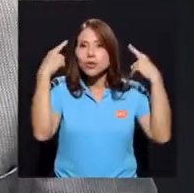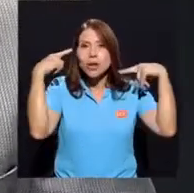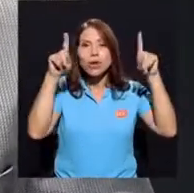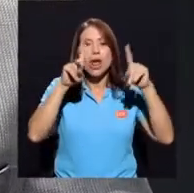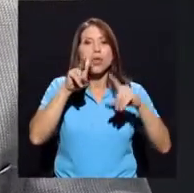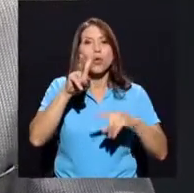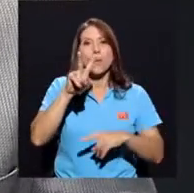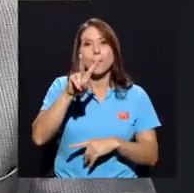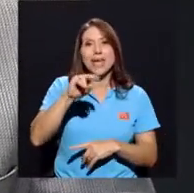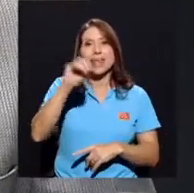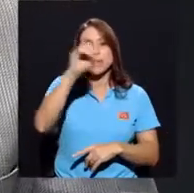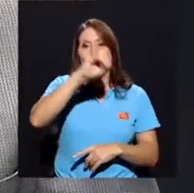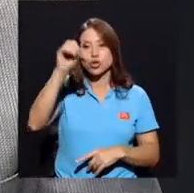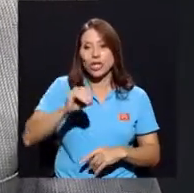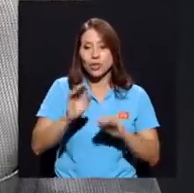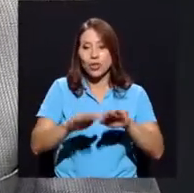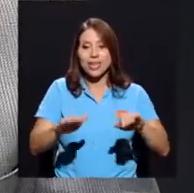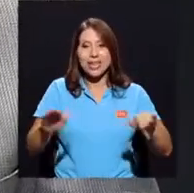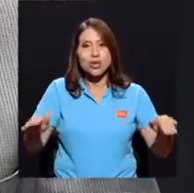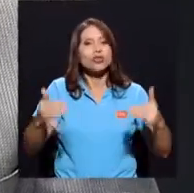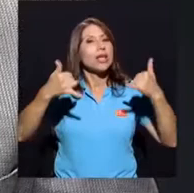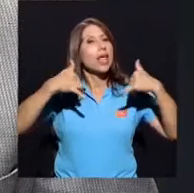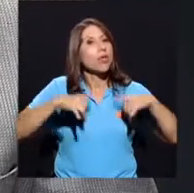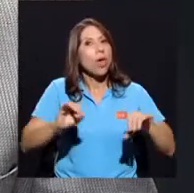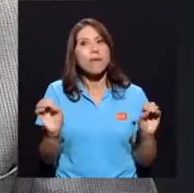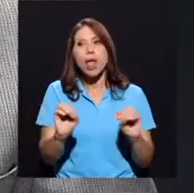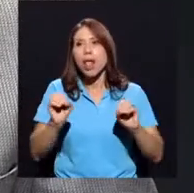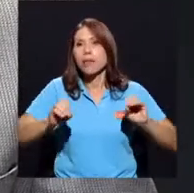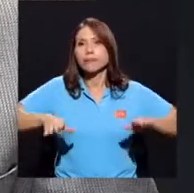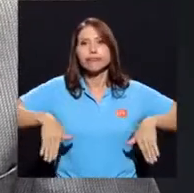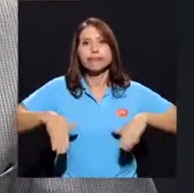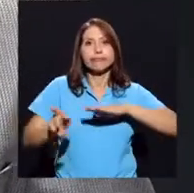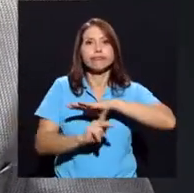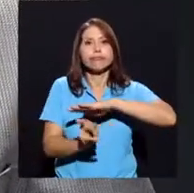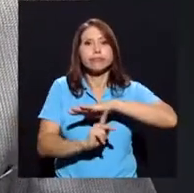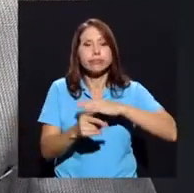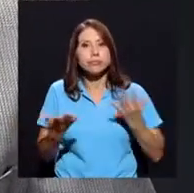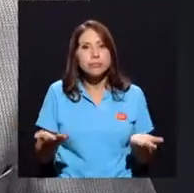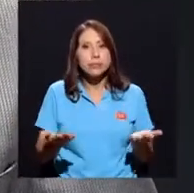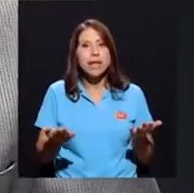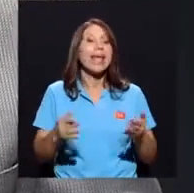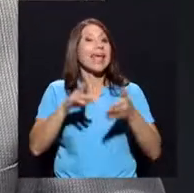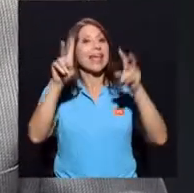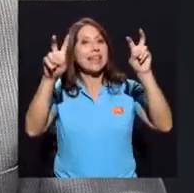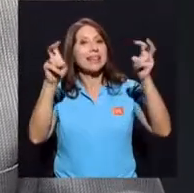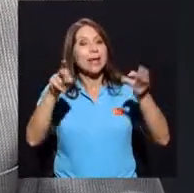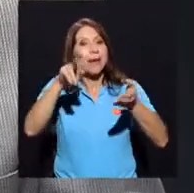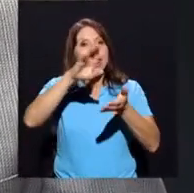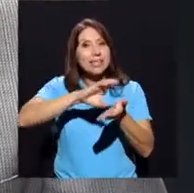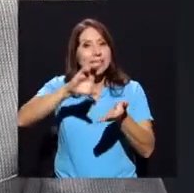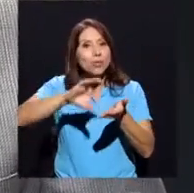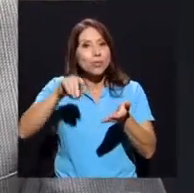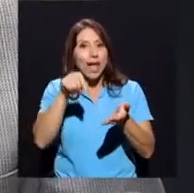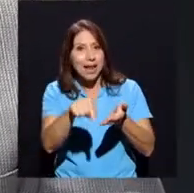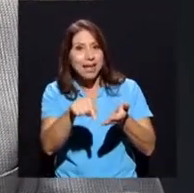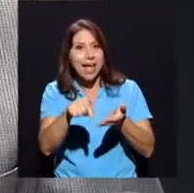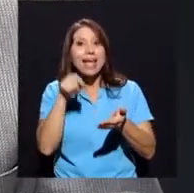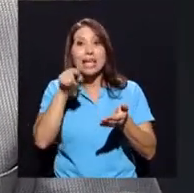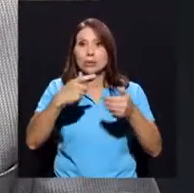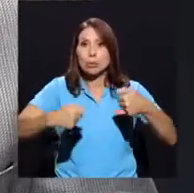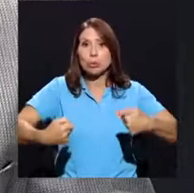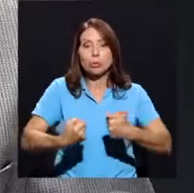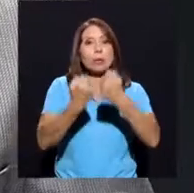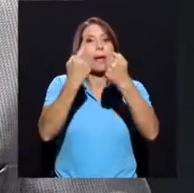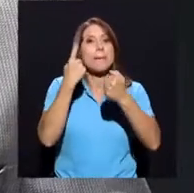nuestra niñez que no tiene acceso a la educación preescolar en el tema de secundaria que es uno de los grandes retos ya pensando más en lo que es